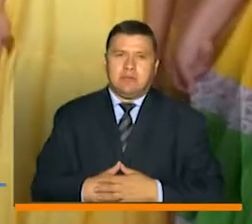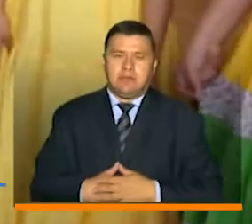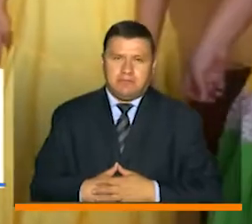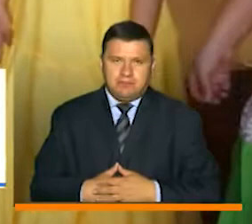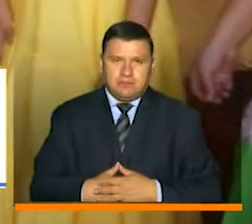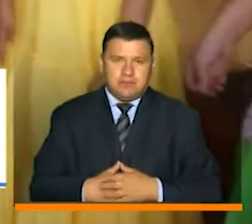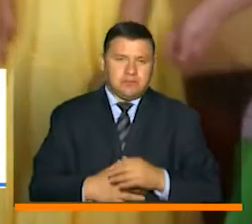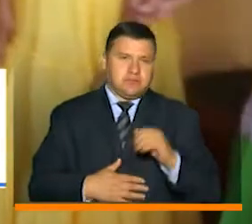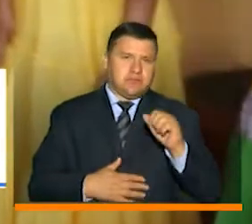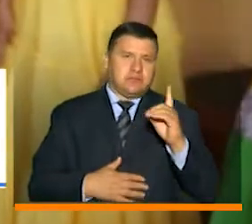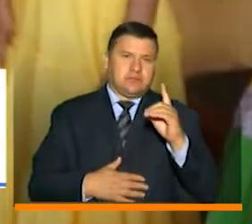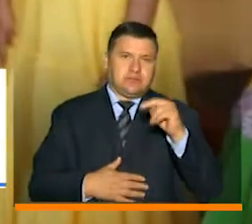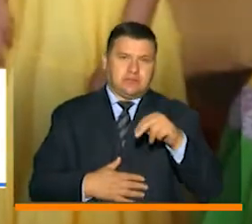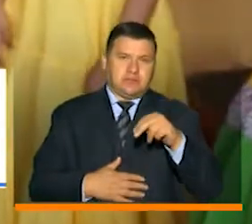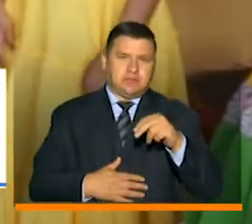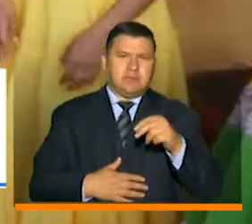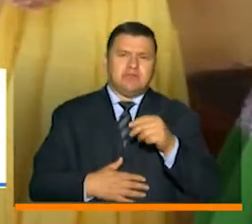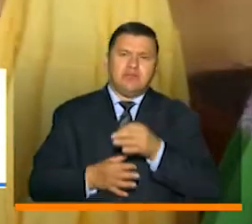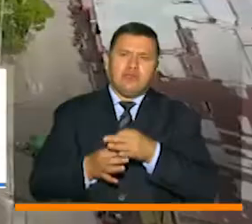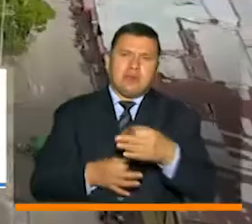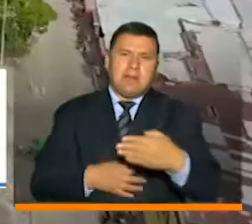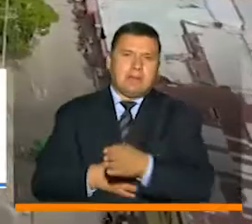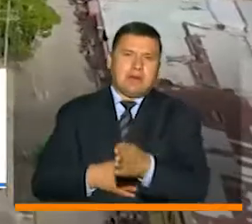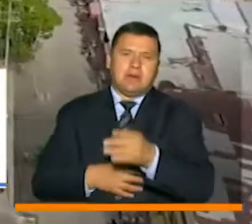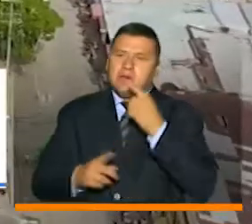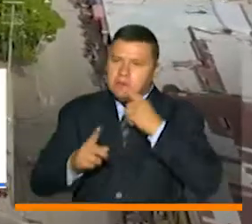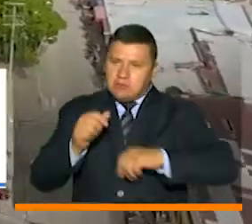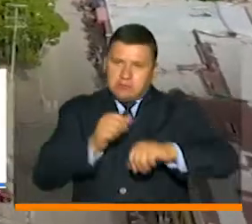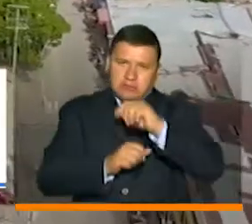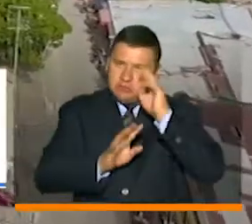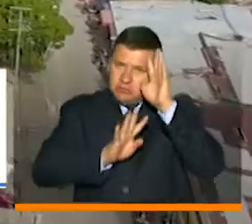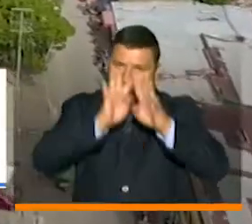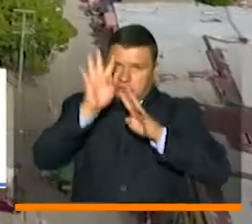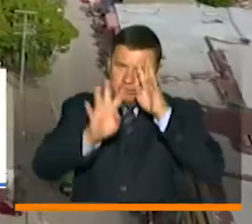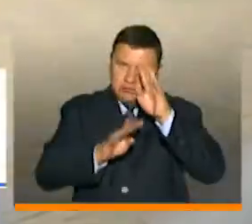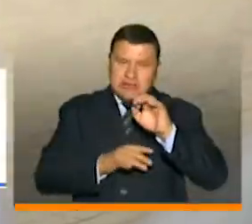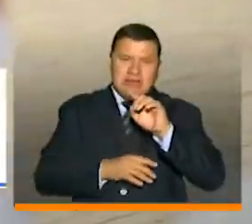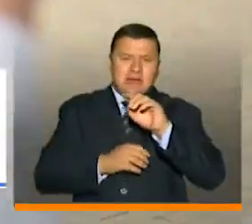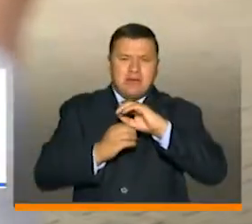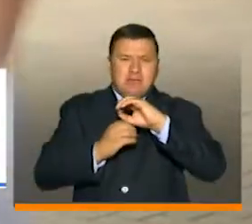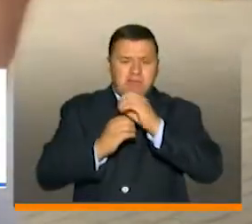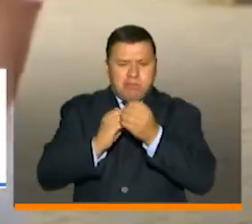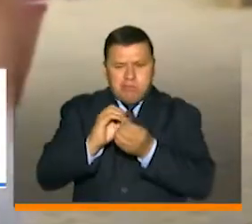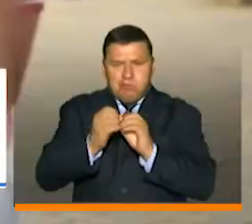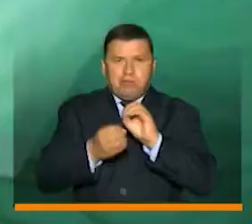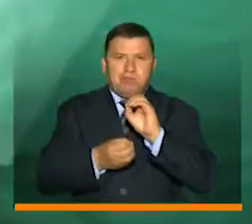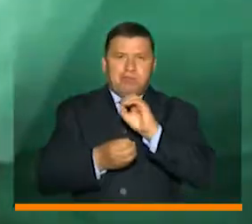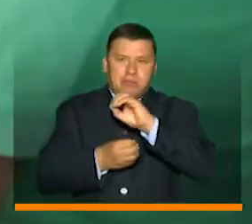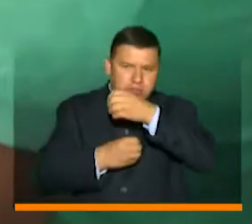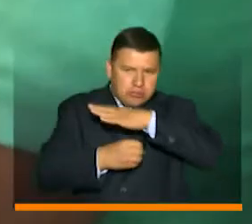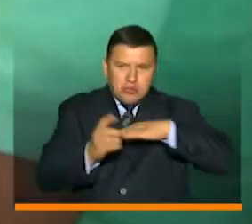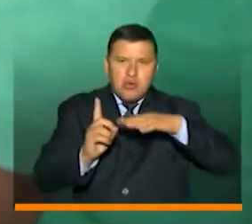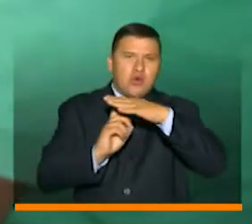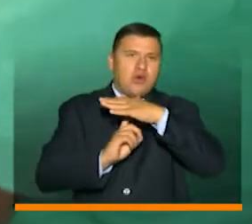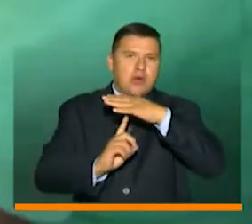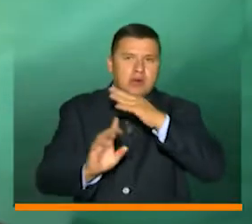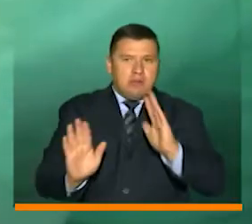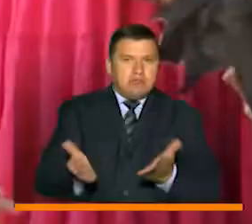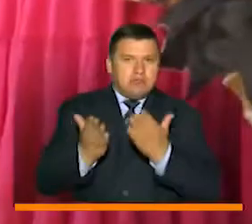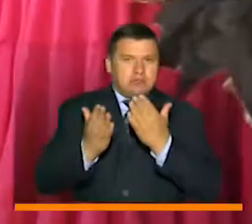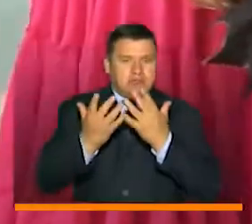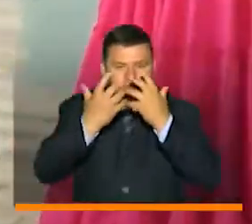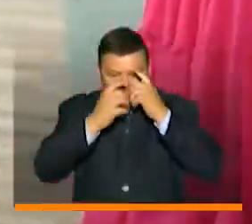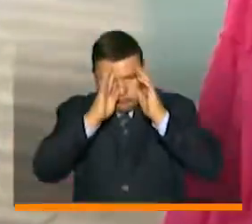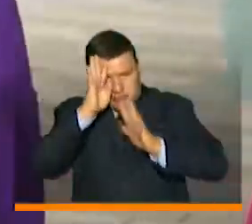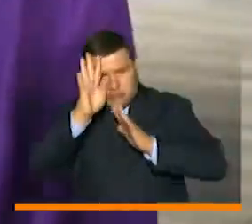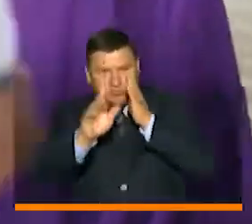El ADN Pueblo Pescado es una apuesta para la reactivación económica de la Perla del Sinú, que busca fomentar el turismo cultural y el desarrollo de las